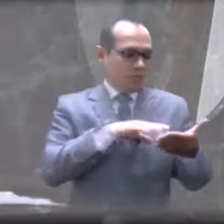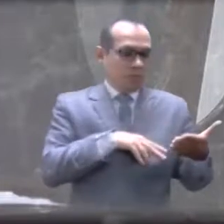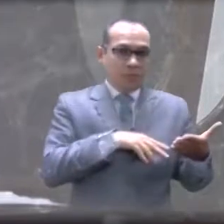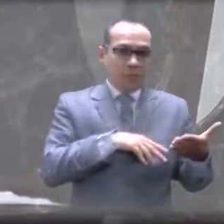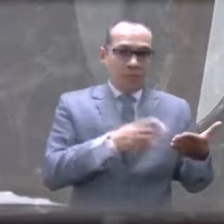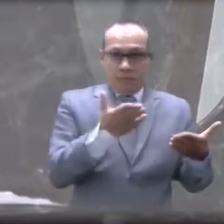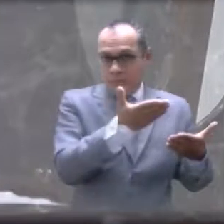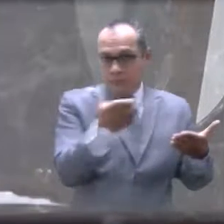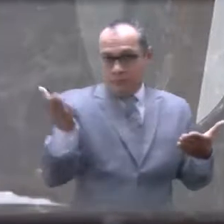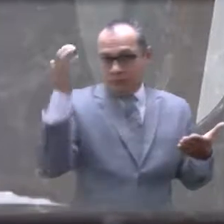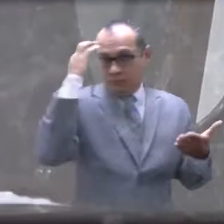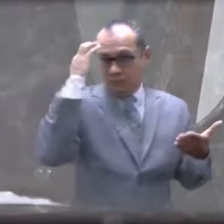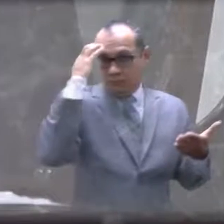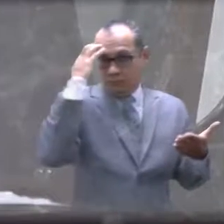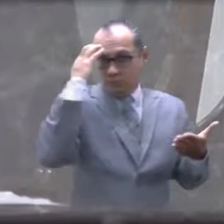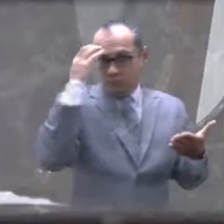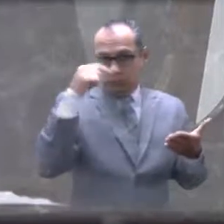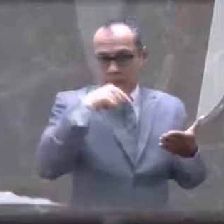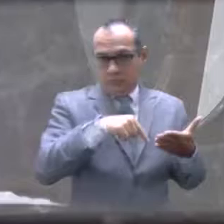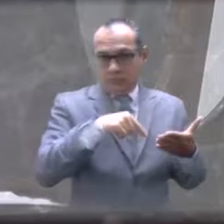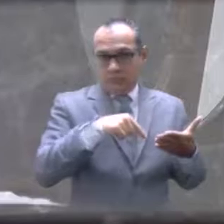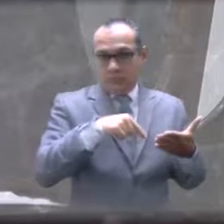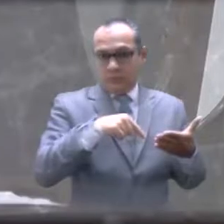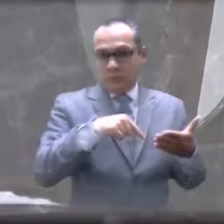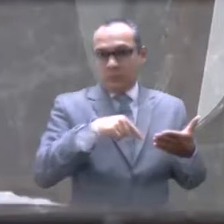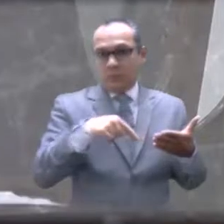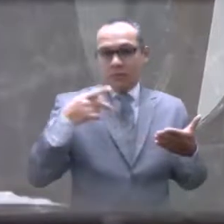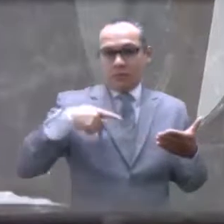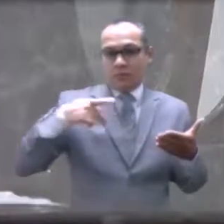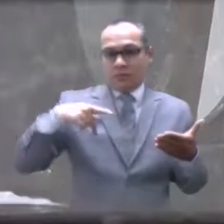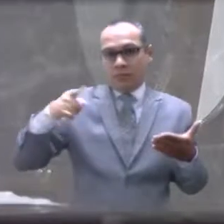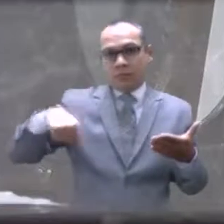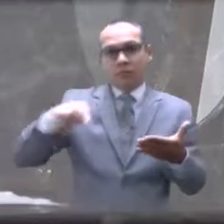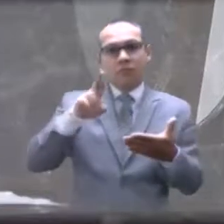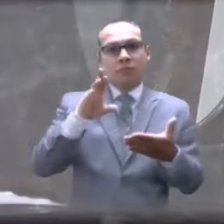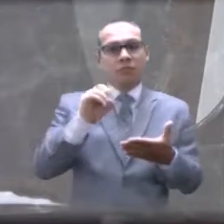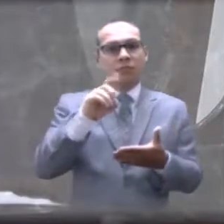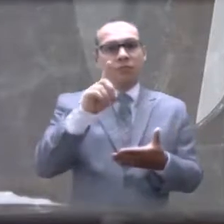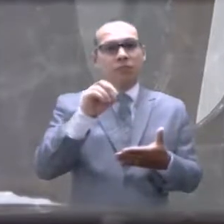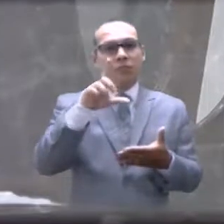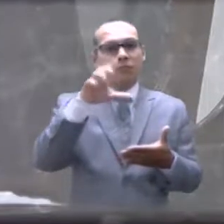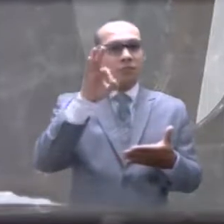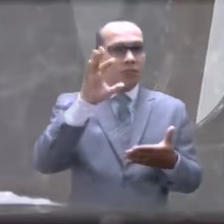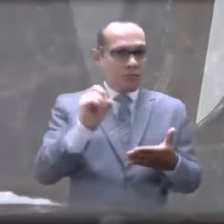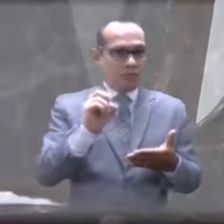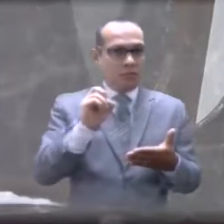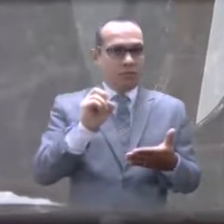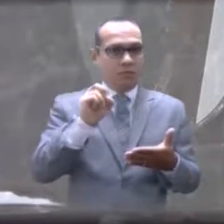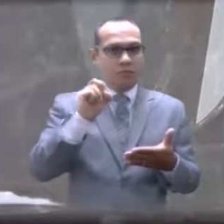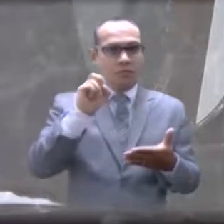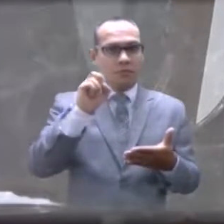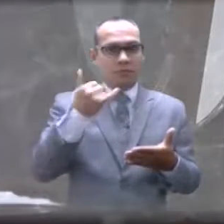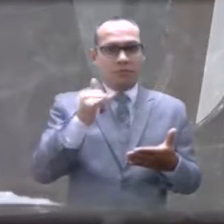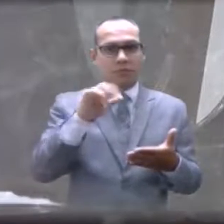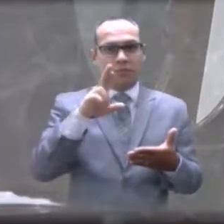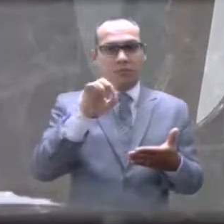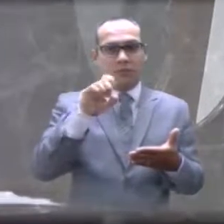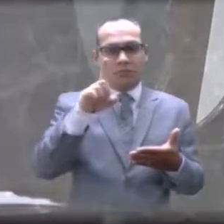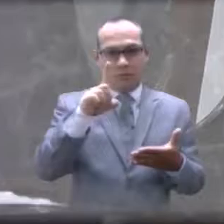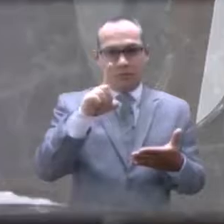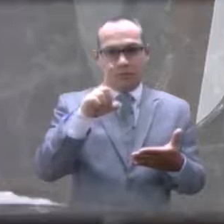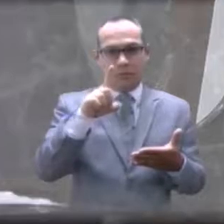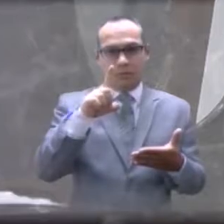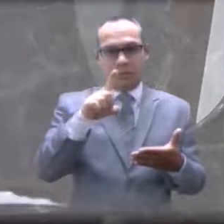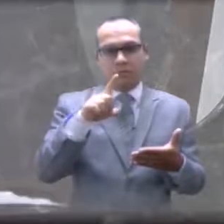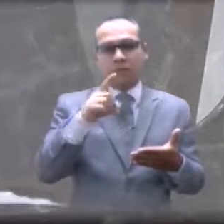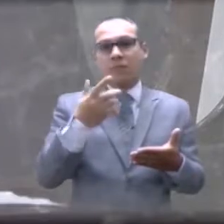esta soberanía que el ciudadano Rodolfo Yarid Wong Montes ha declinado a la postulación